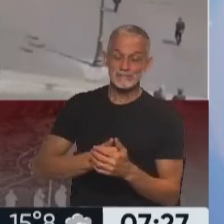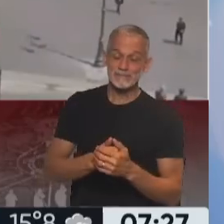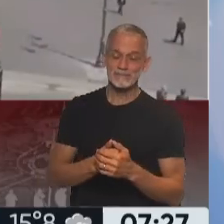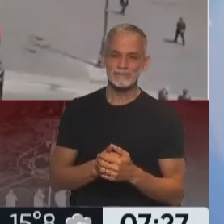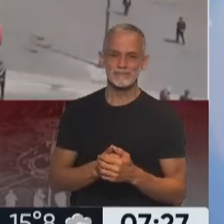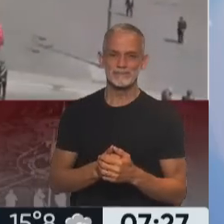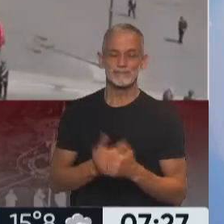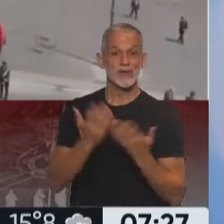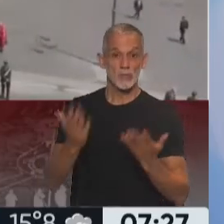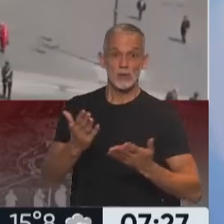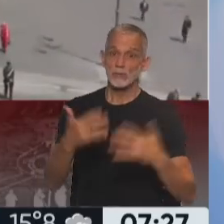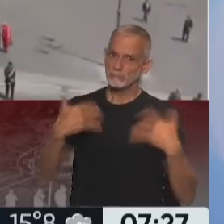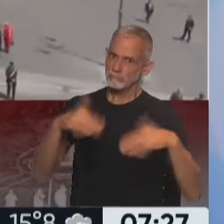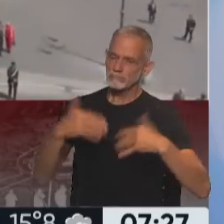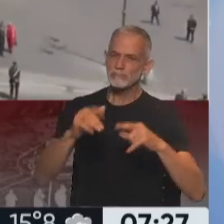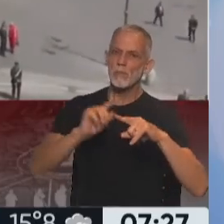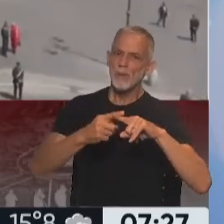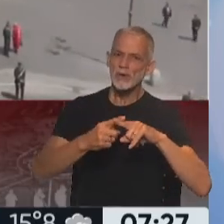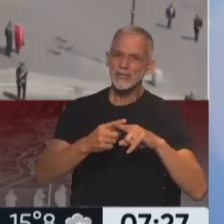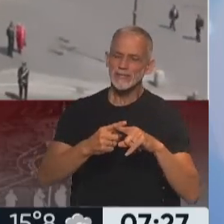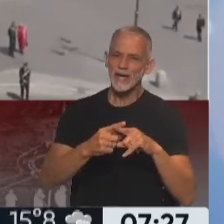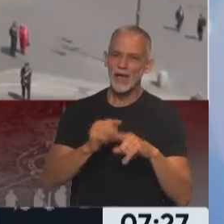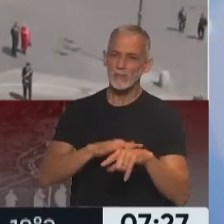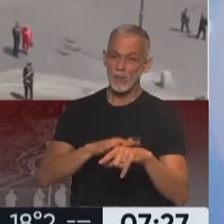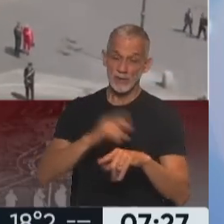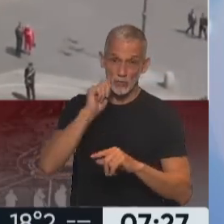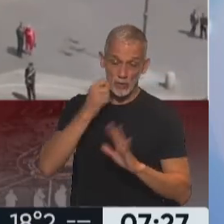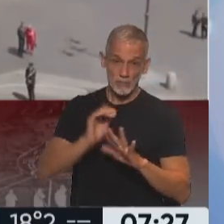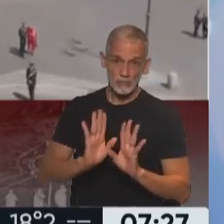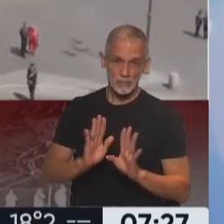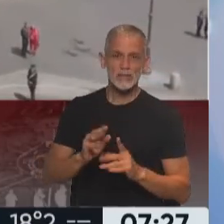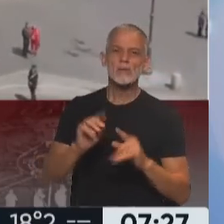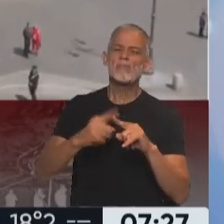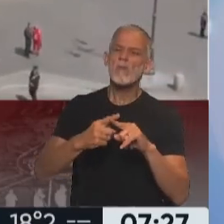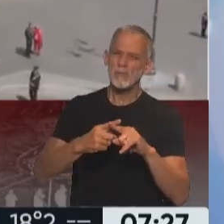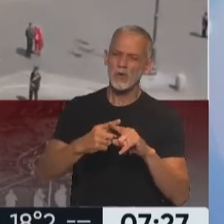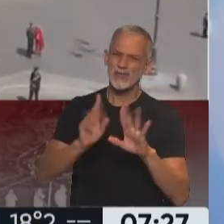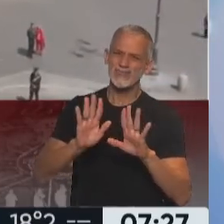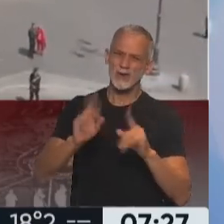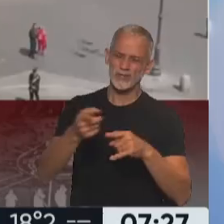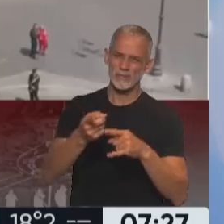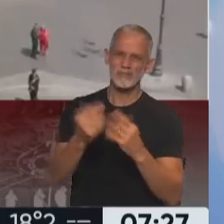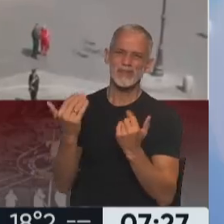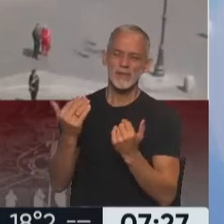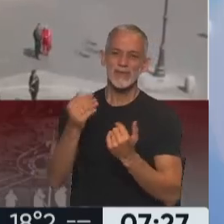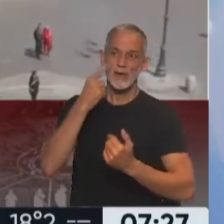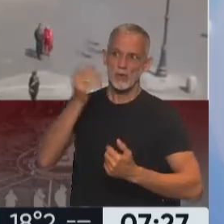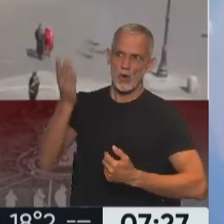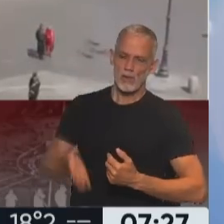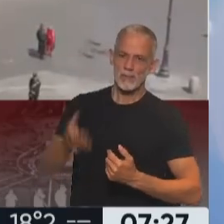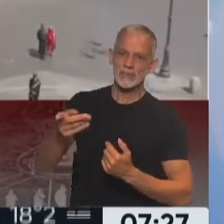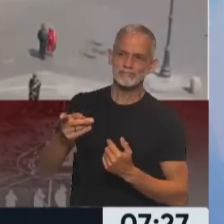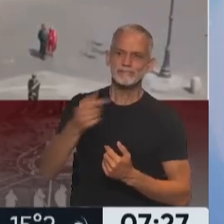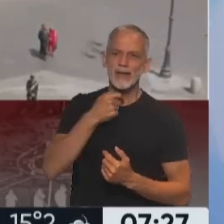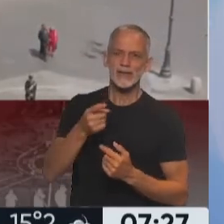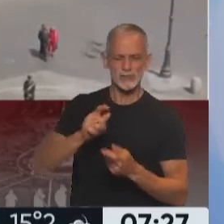Sí, sí. Es una lectura política de este momento tan emotivo y este momento también político para la Iglesia, Sí, ¿no? De la sí, despedida sí, de un hombre obvio. que